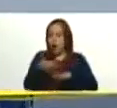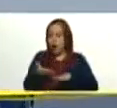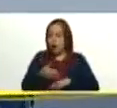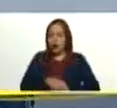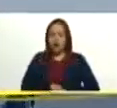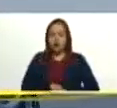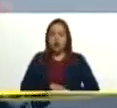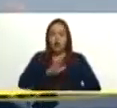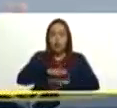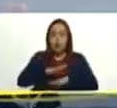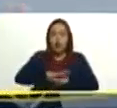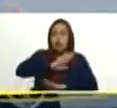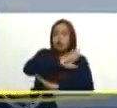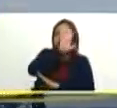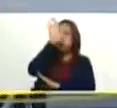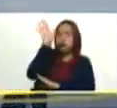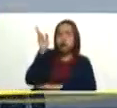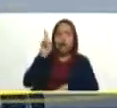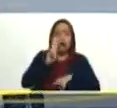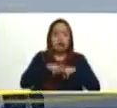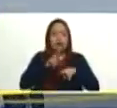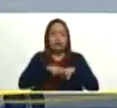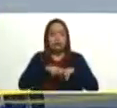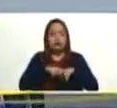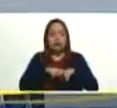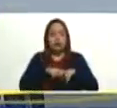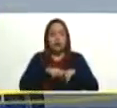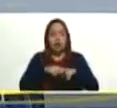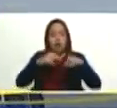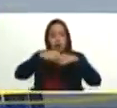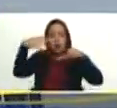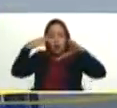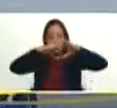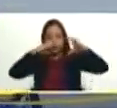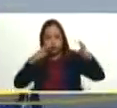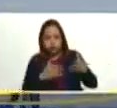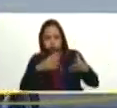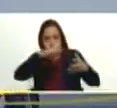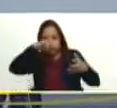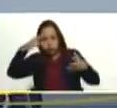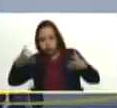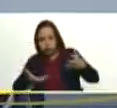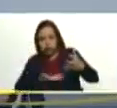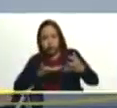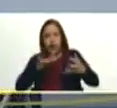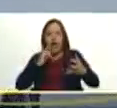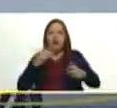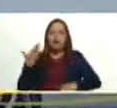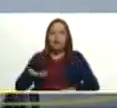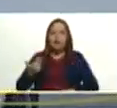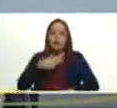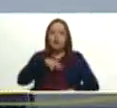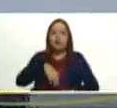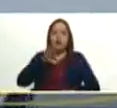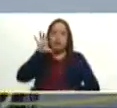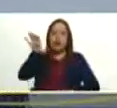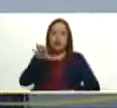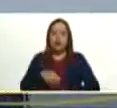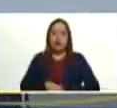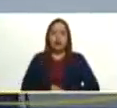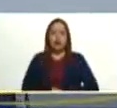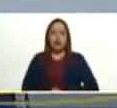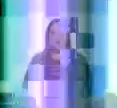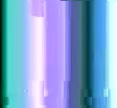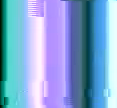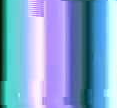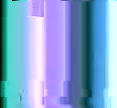el espacio y la zona externa del espacio son elementos fundamentales para todos nuestros países. We know what